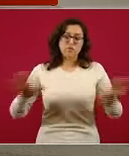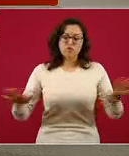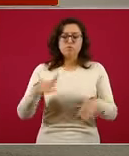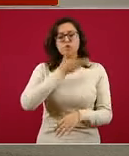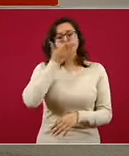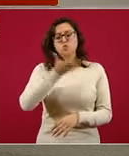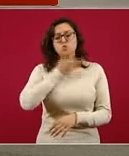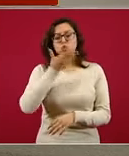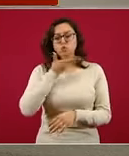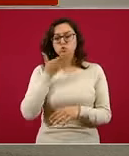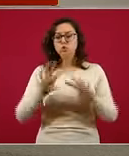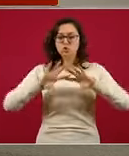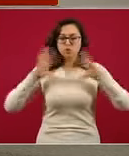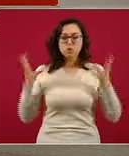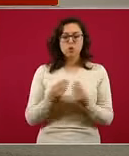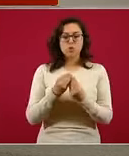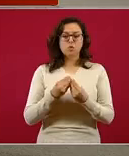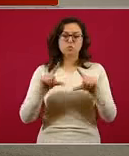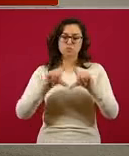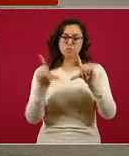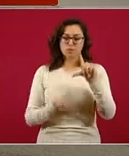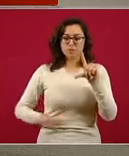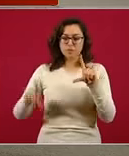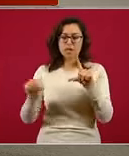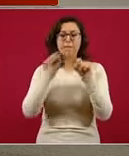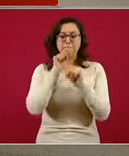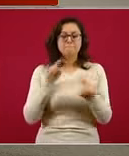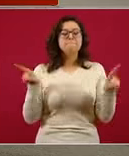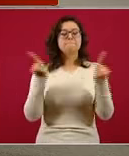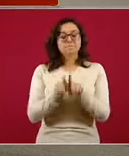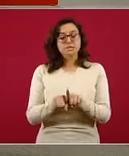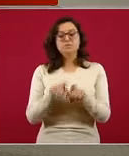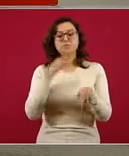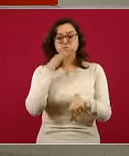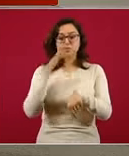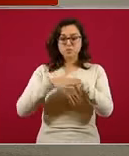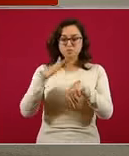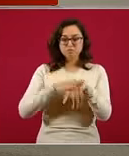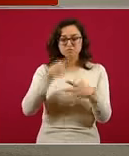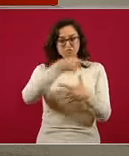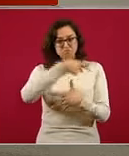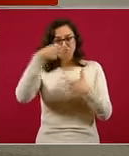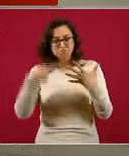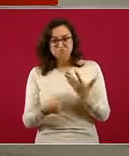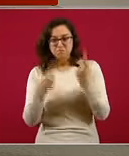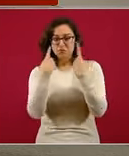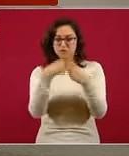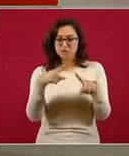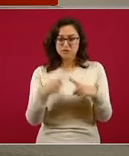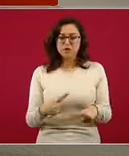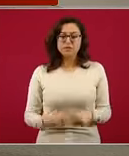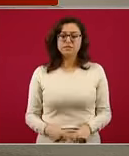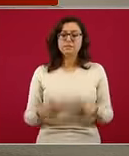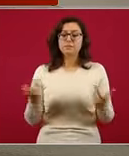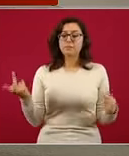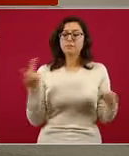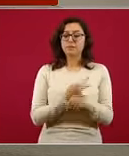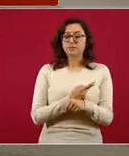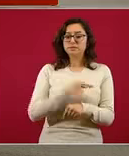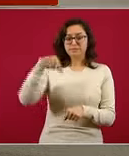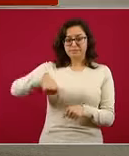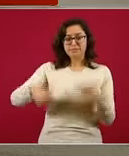en el conjunto del país, también algunos anuncios específicos sobre las acciones de apoyo a la situación de la